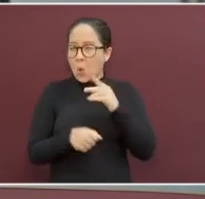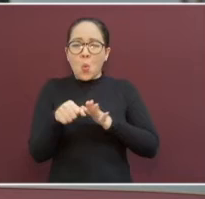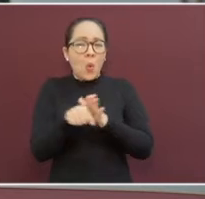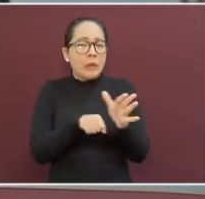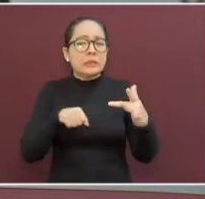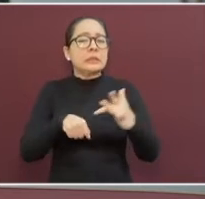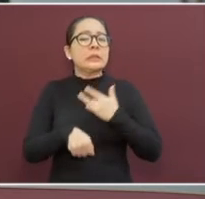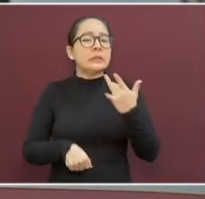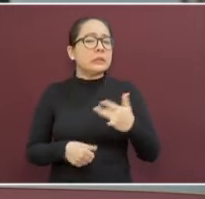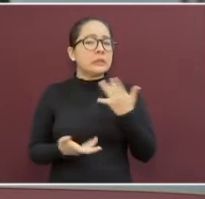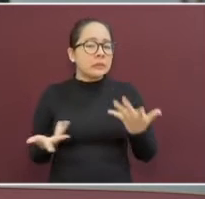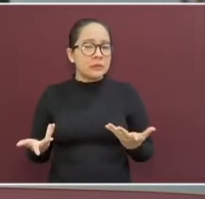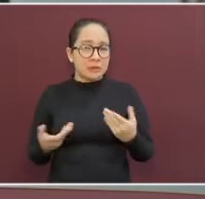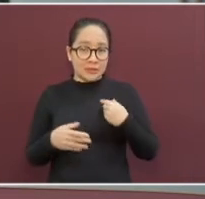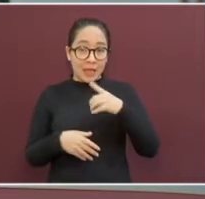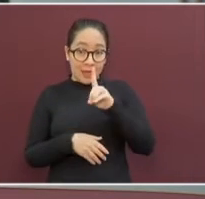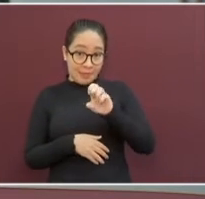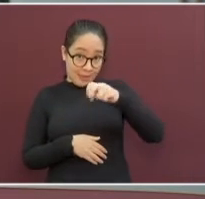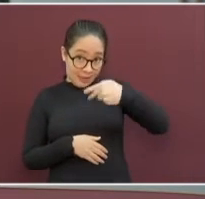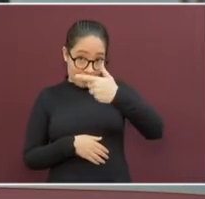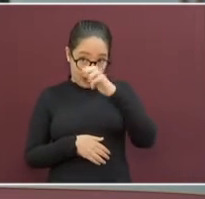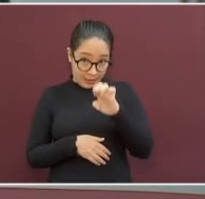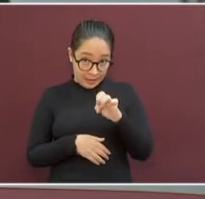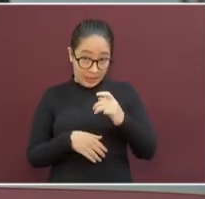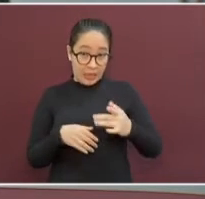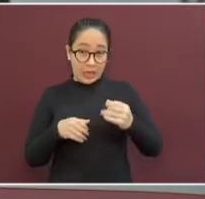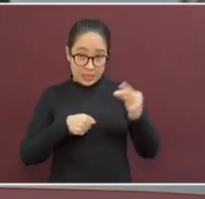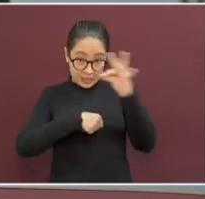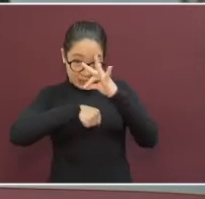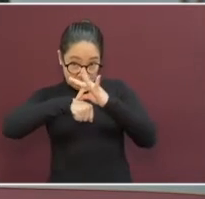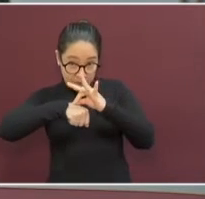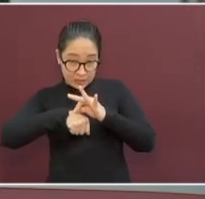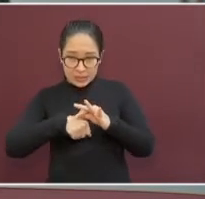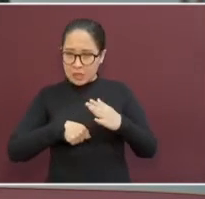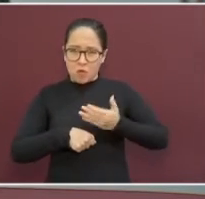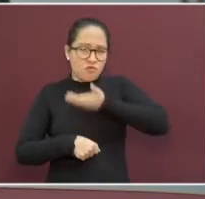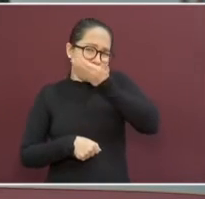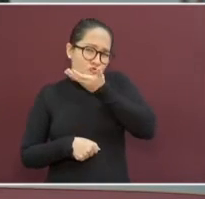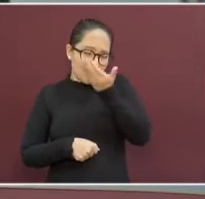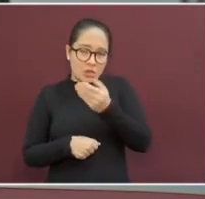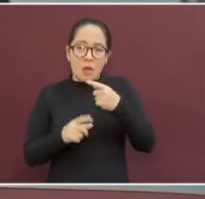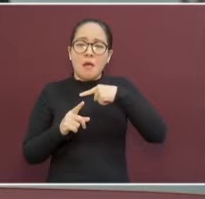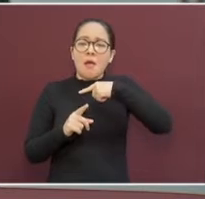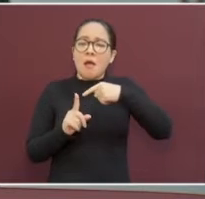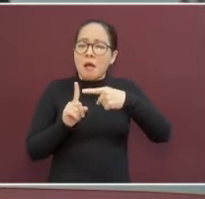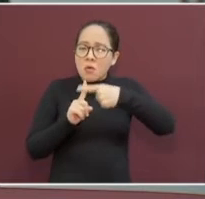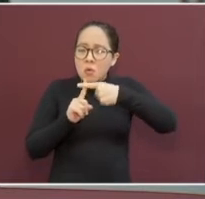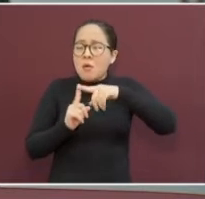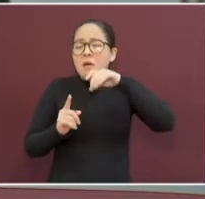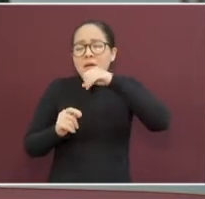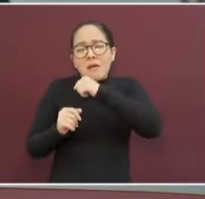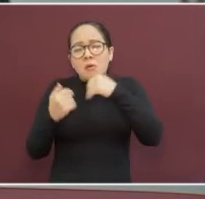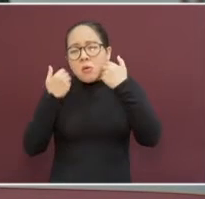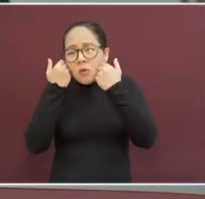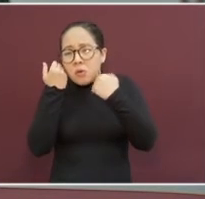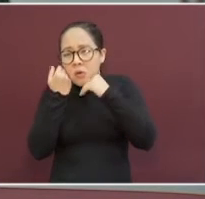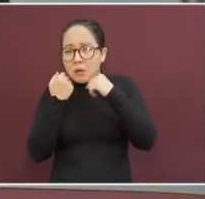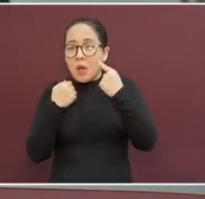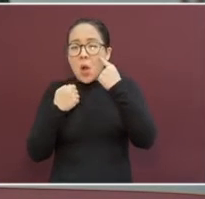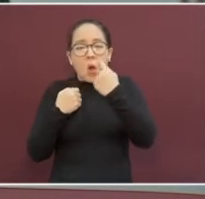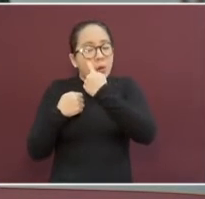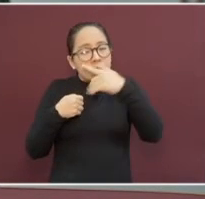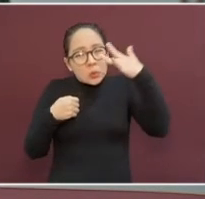el síntoma más común es la fiebre aunque pueden presentarse dolor detrás de los ojos dolores musculares